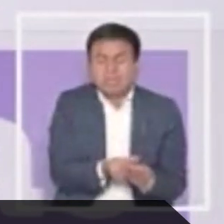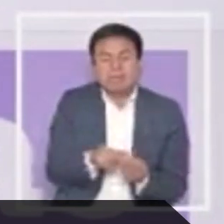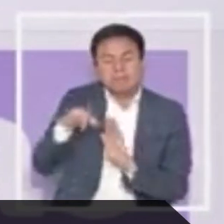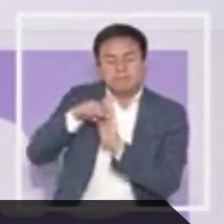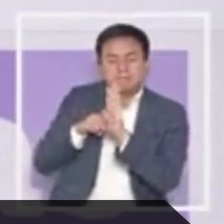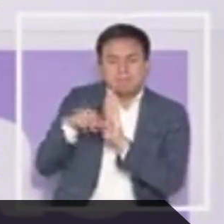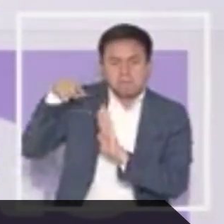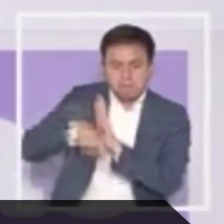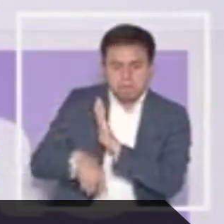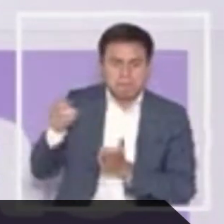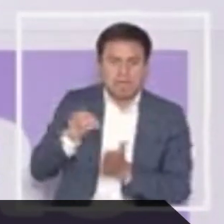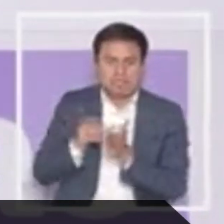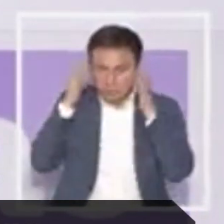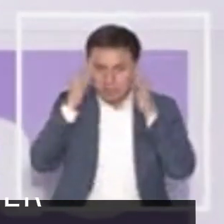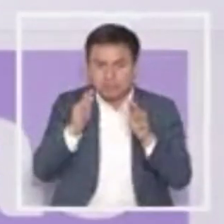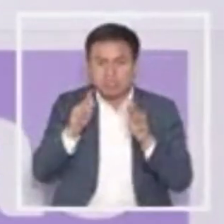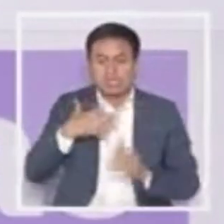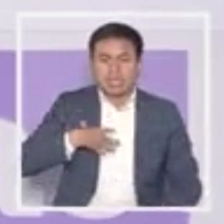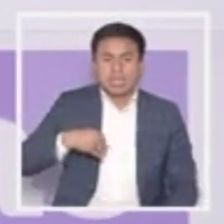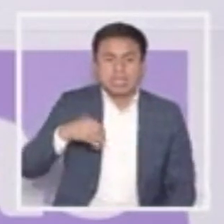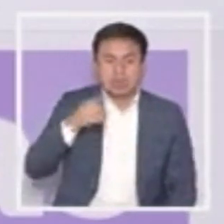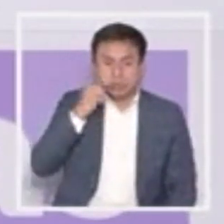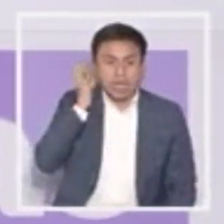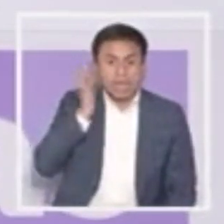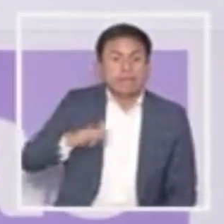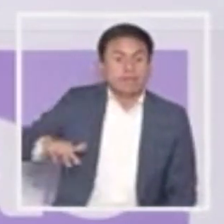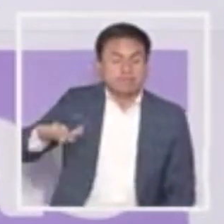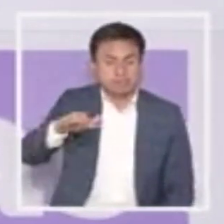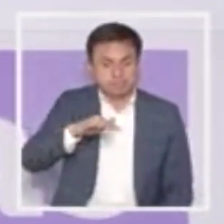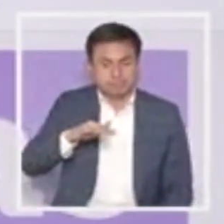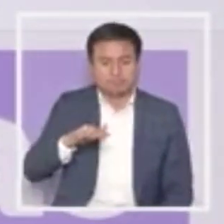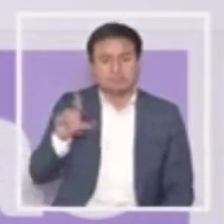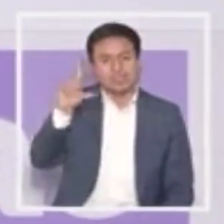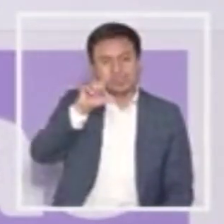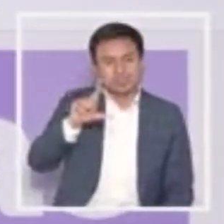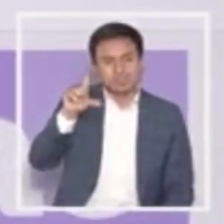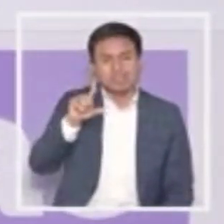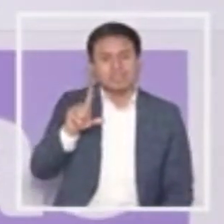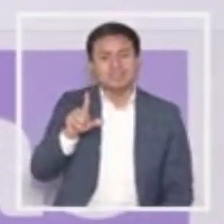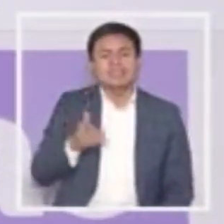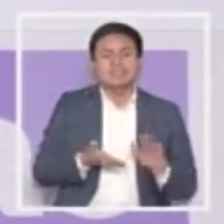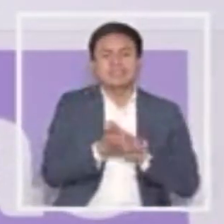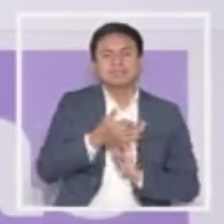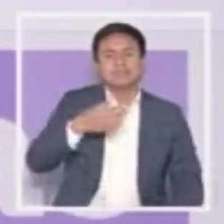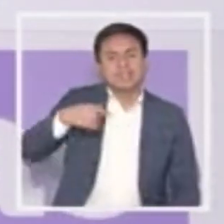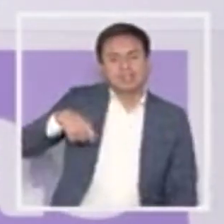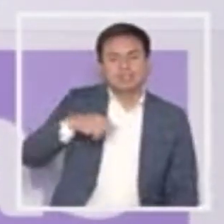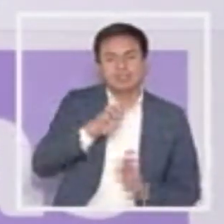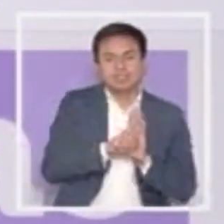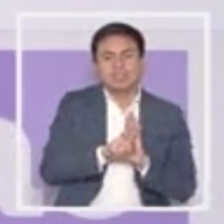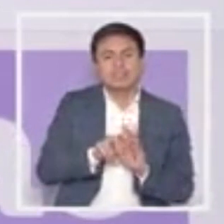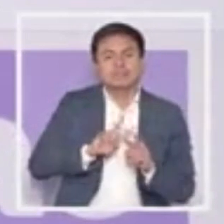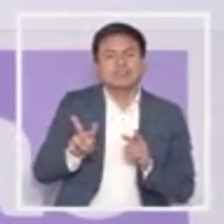más medidas, especialmente lo que concierne a sus hijos e hijas. Este lunes fue despachado al Senado el proyecto de ley de reparación